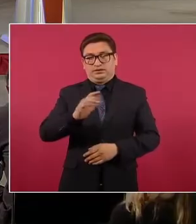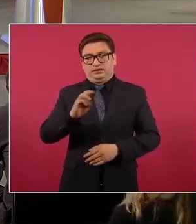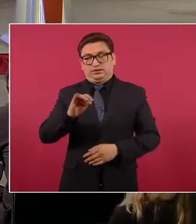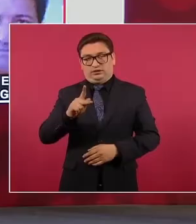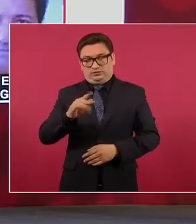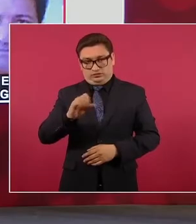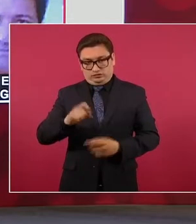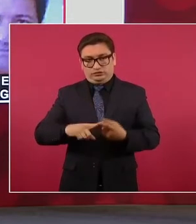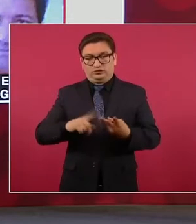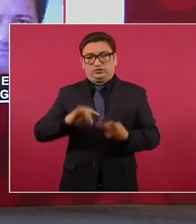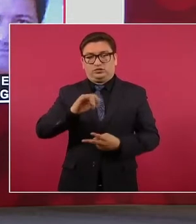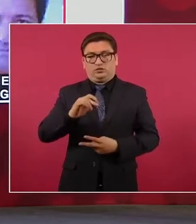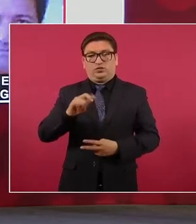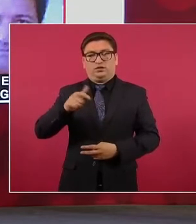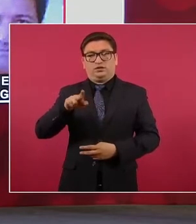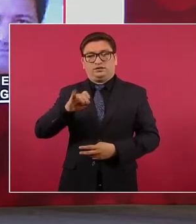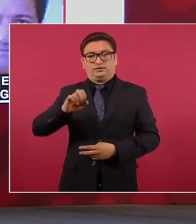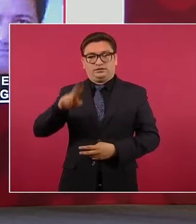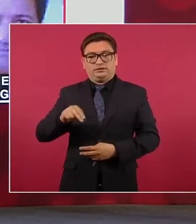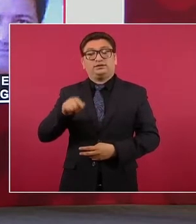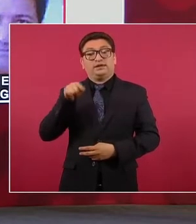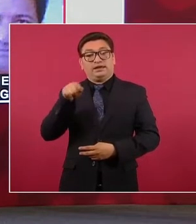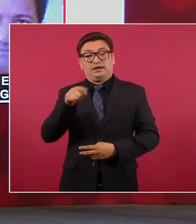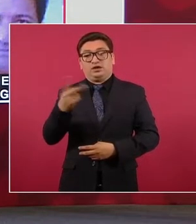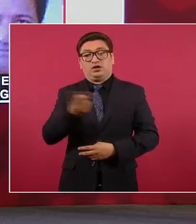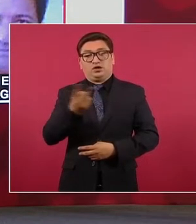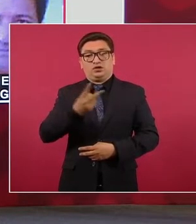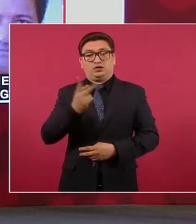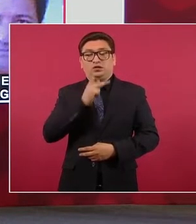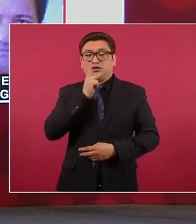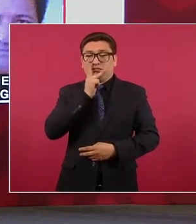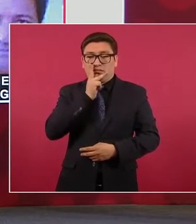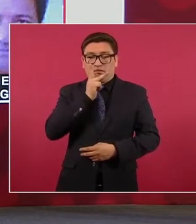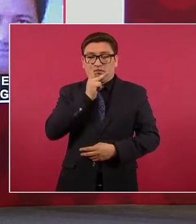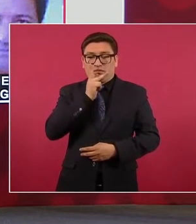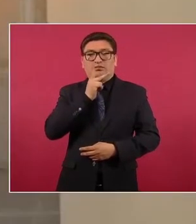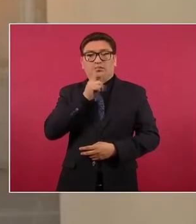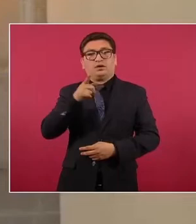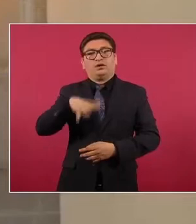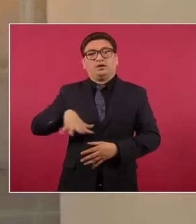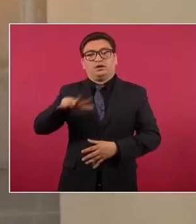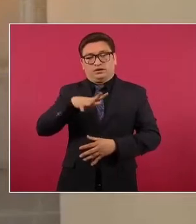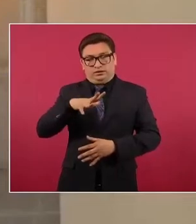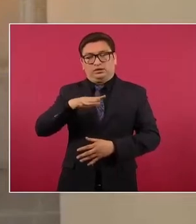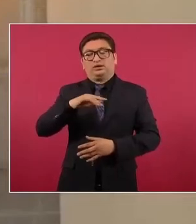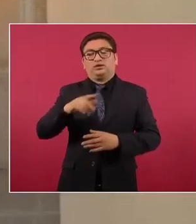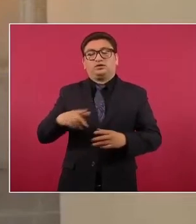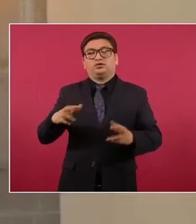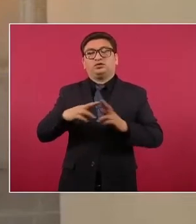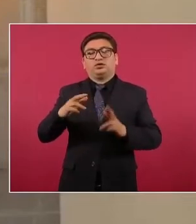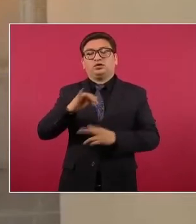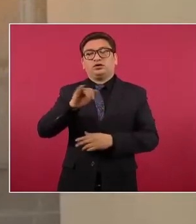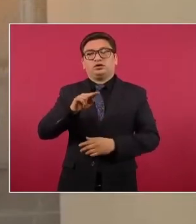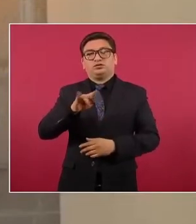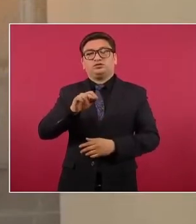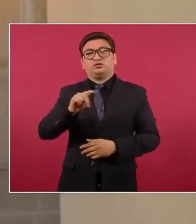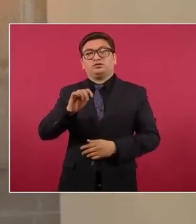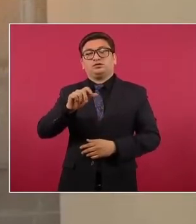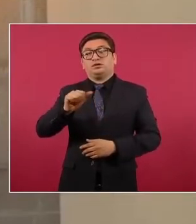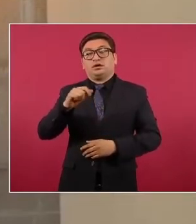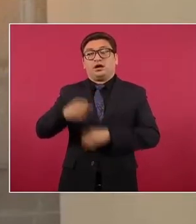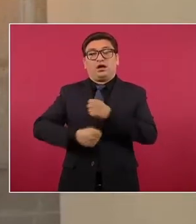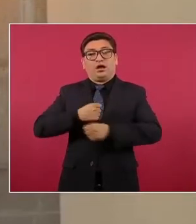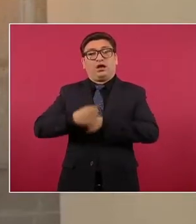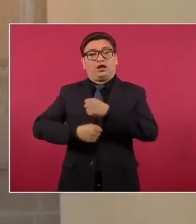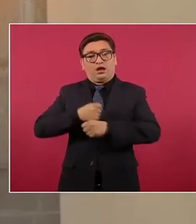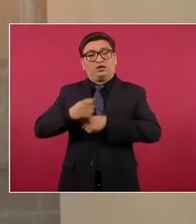y Joaquín César Mora Salazar, ambos padres jesuitas con varios años trabajando